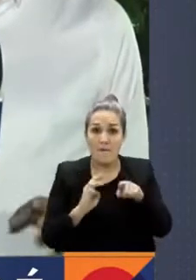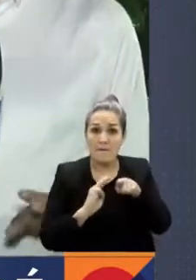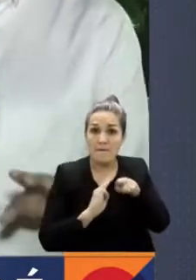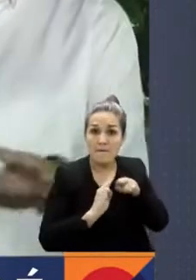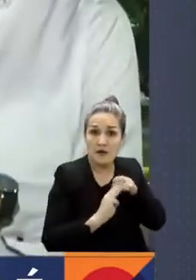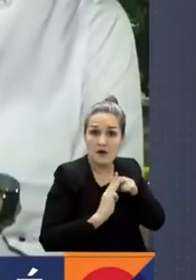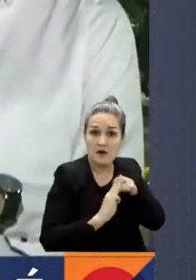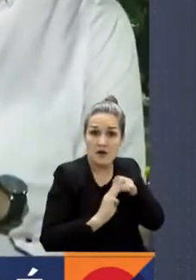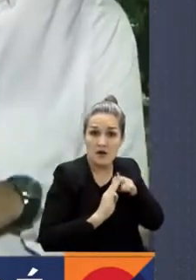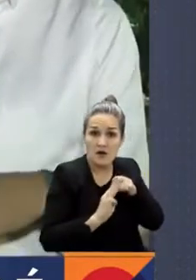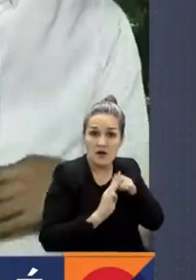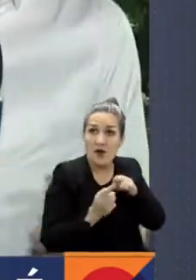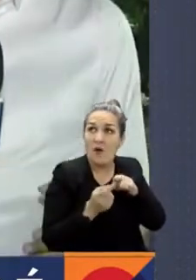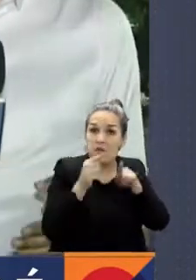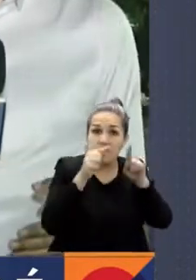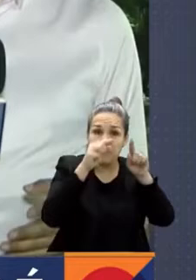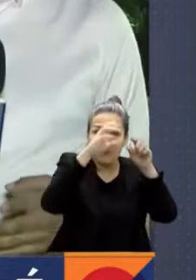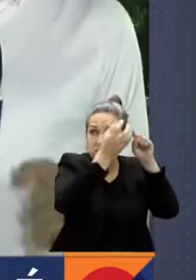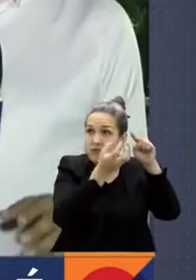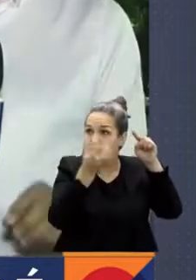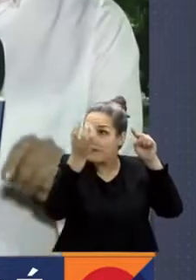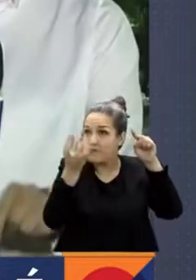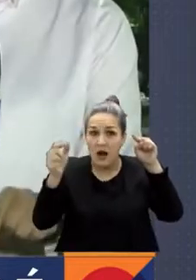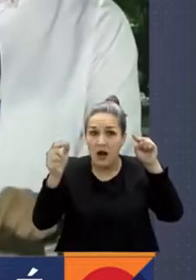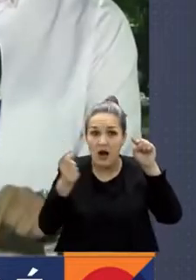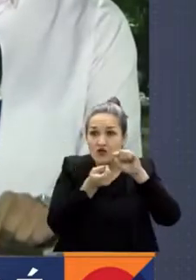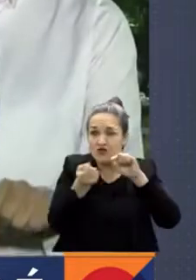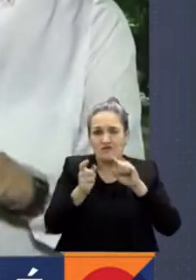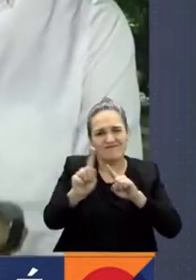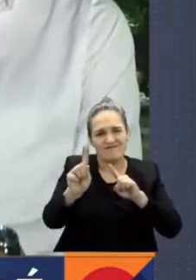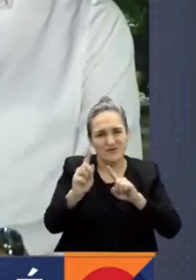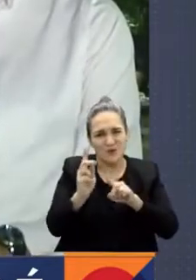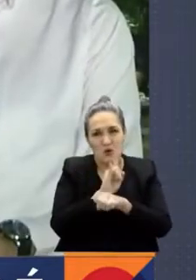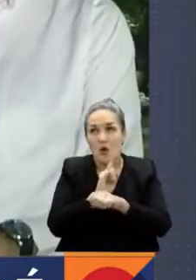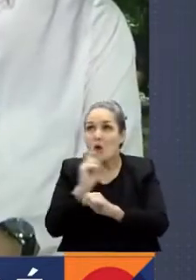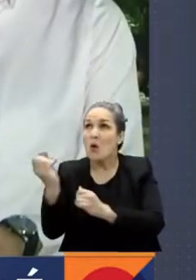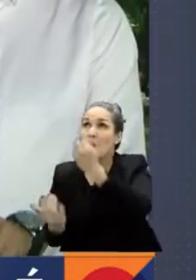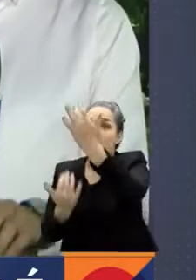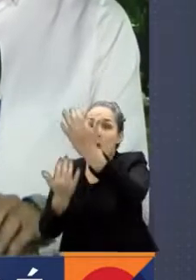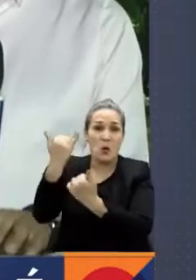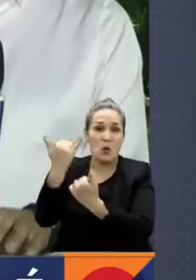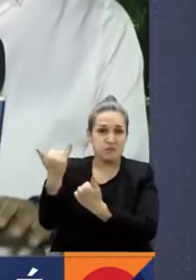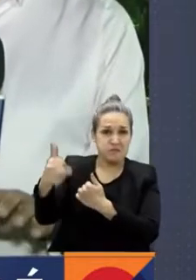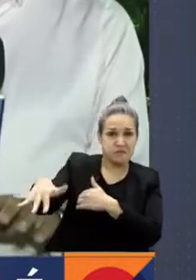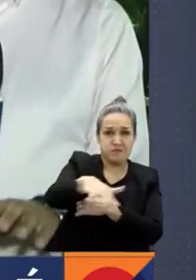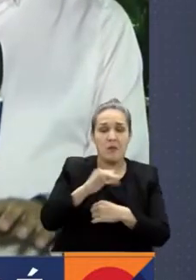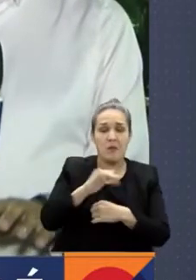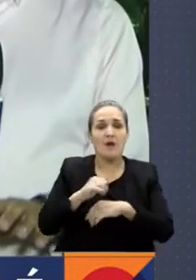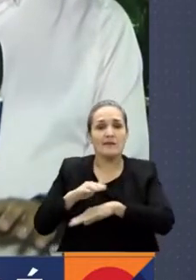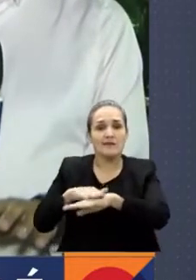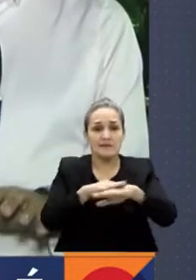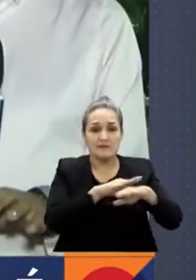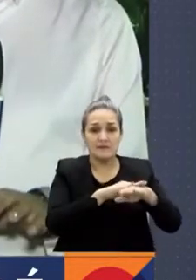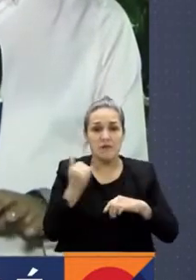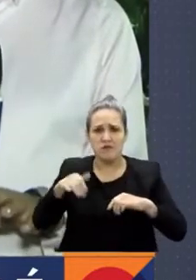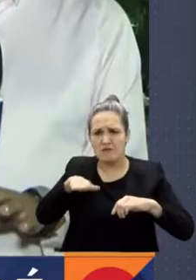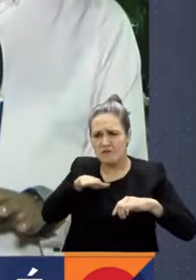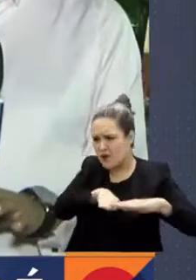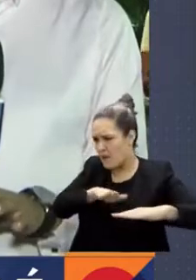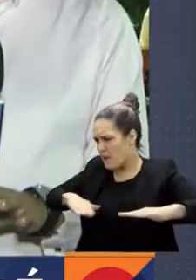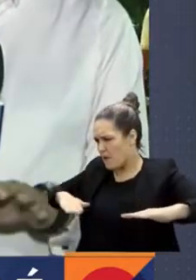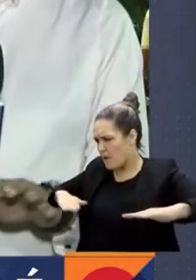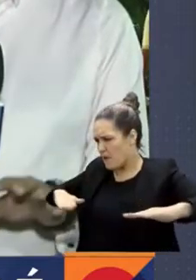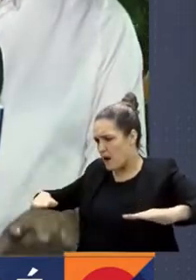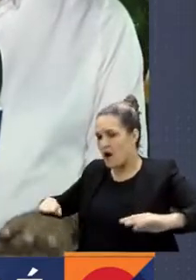el mío cable que pasa por esta zona por prevención. Y pues además a esta hora hay que decir que continúan los bomberos con más de 40 unidades y